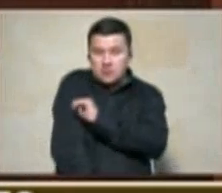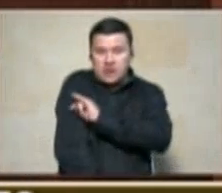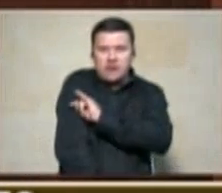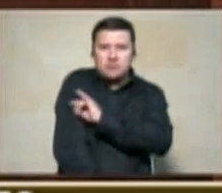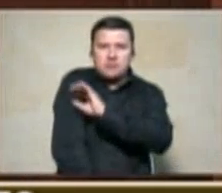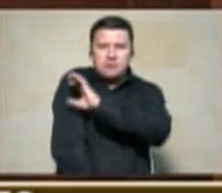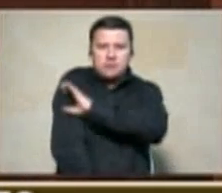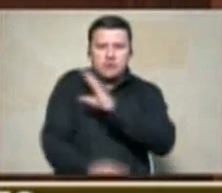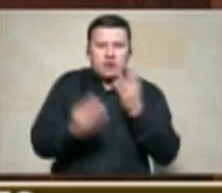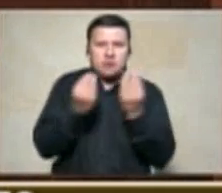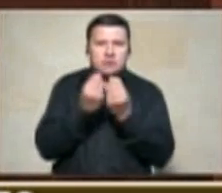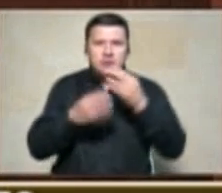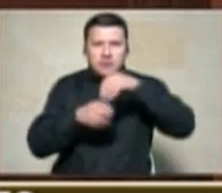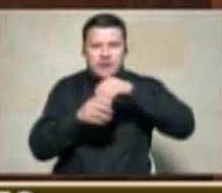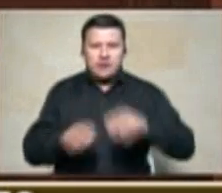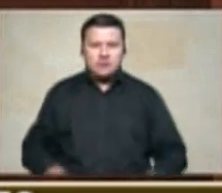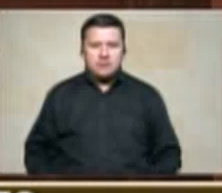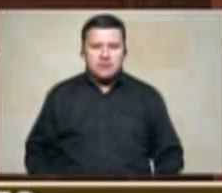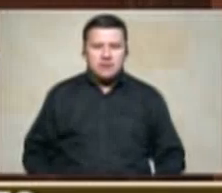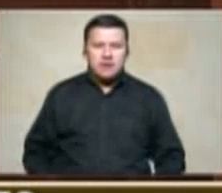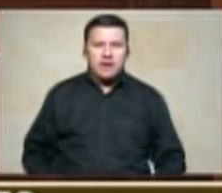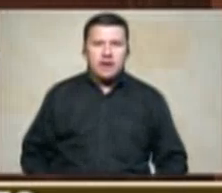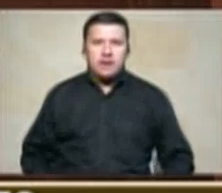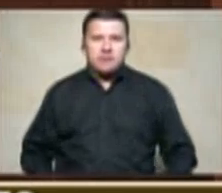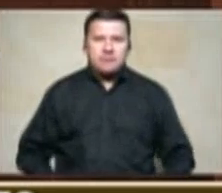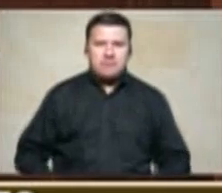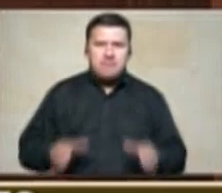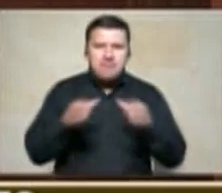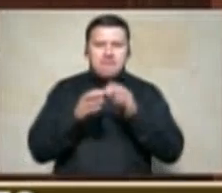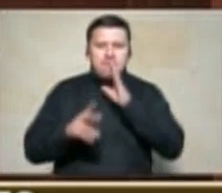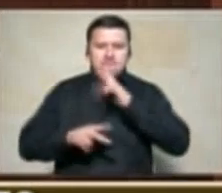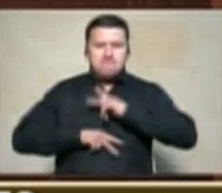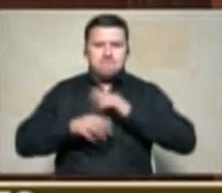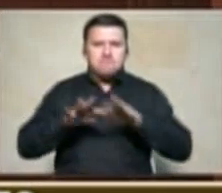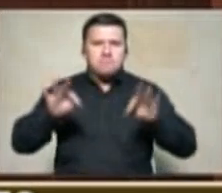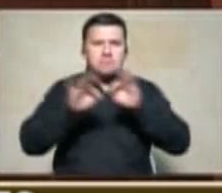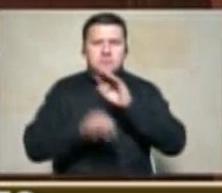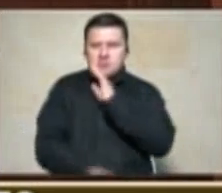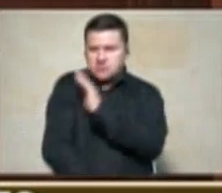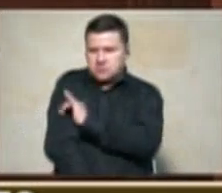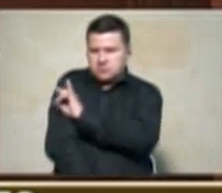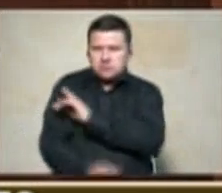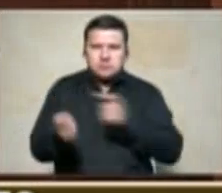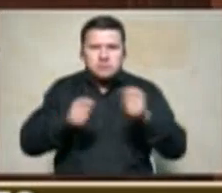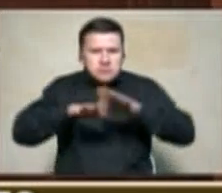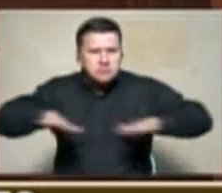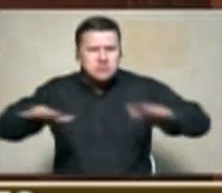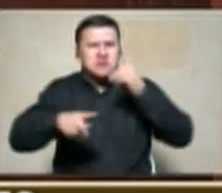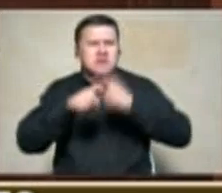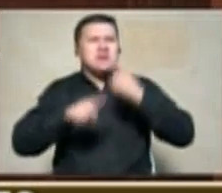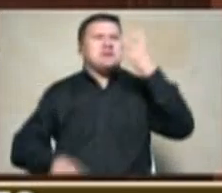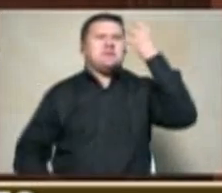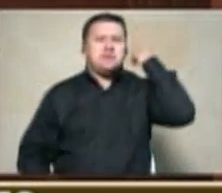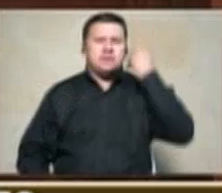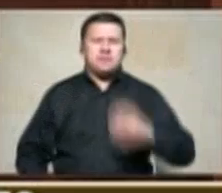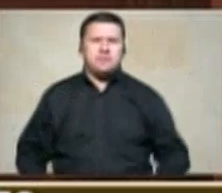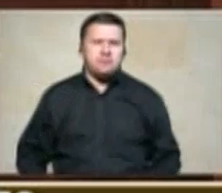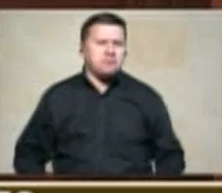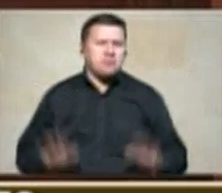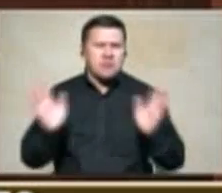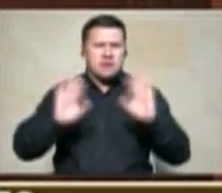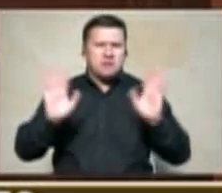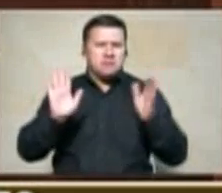Autodefensas Unidas de Colombia eran las dueñas y señoras de esos territorios.